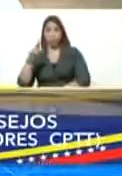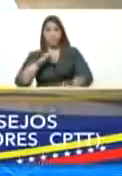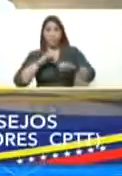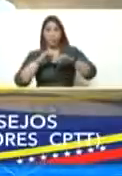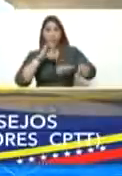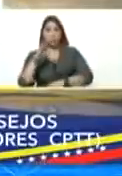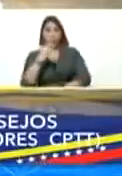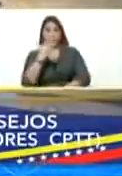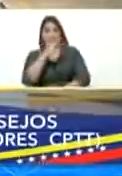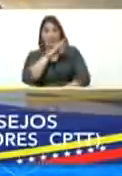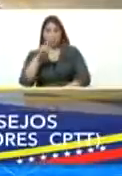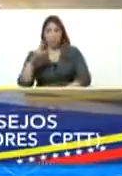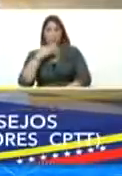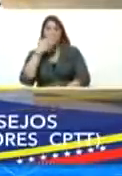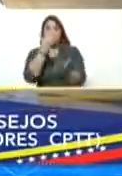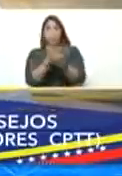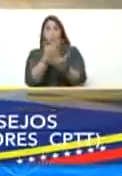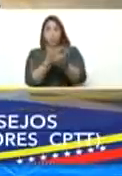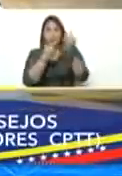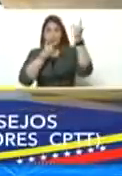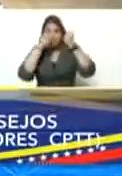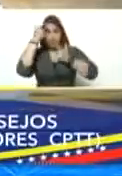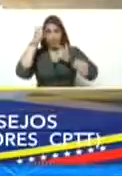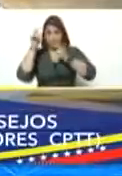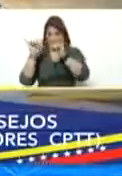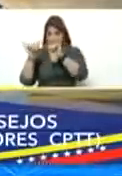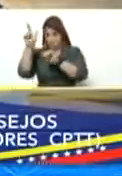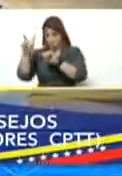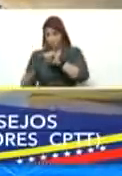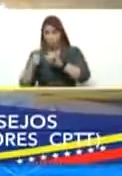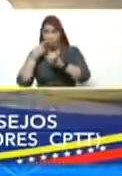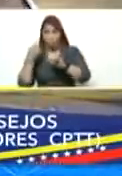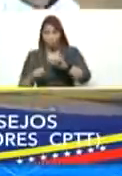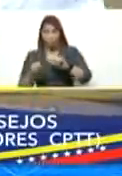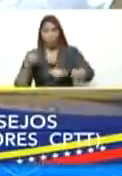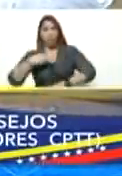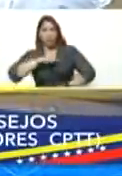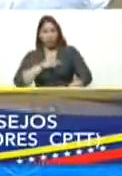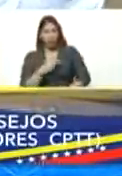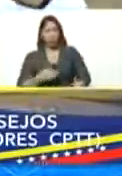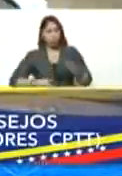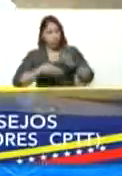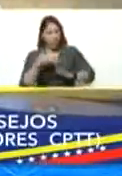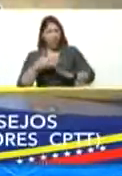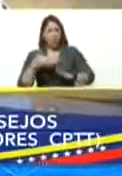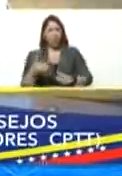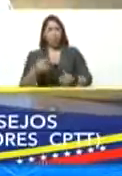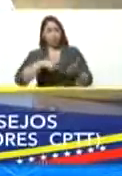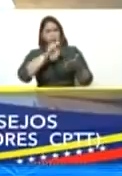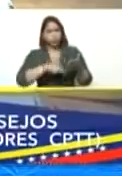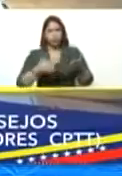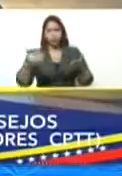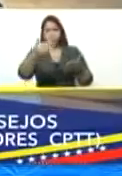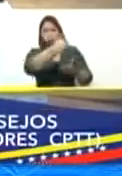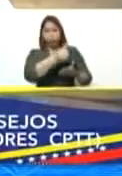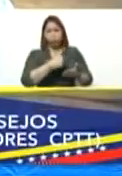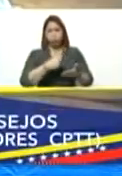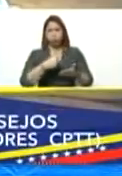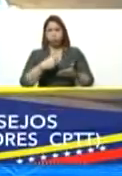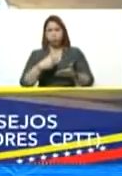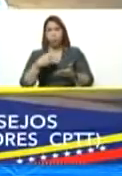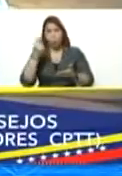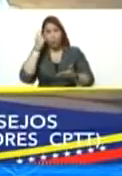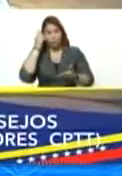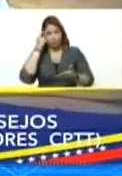República, por propuesta del comandante Chávez, cuando salimos a recoger firmas, una vez estábamos con Cilia, Freddy Bernal y otros